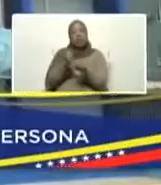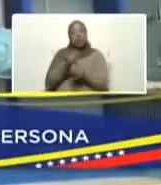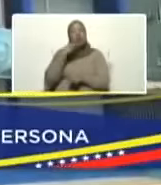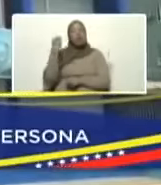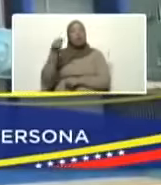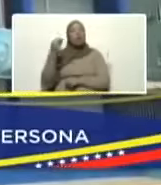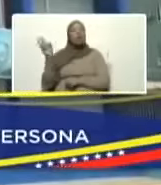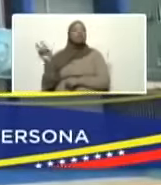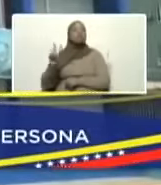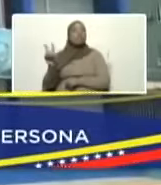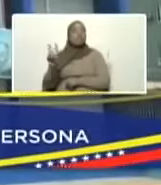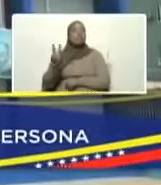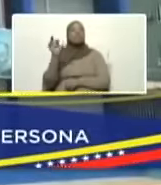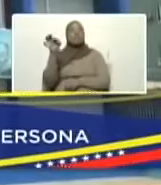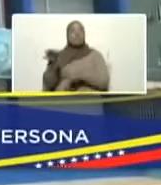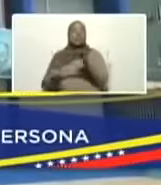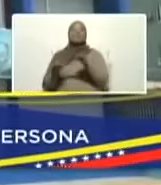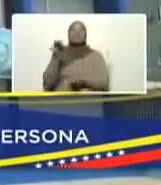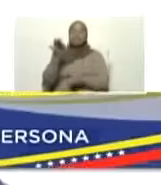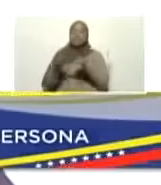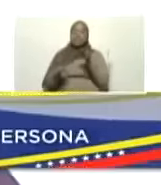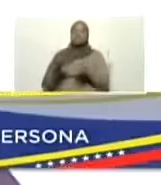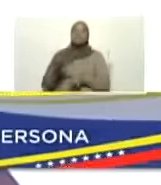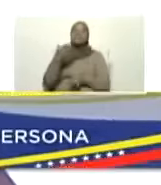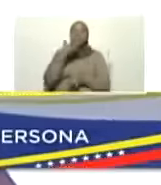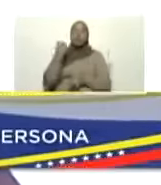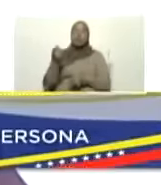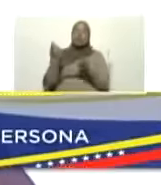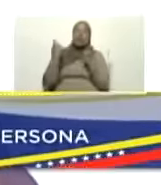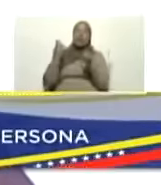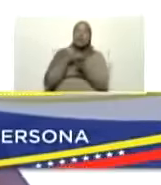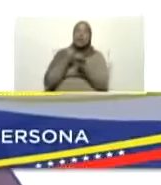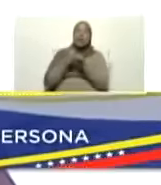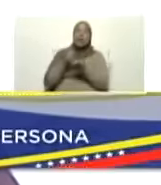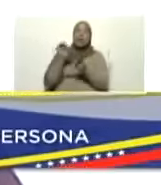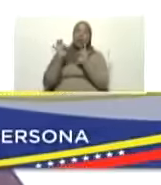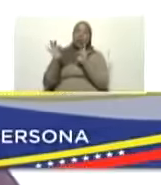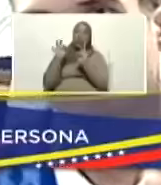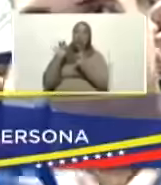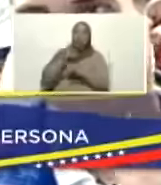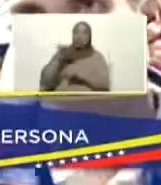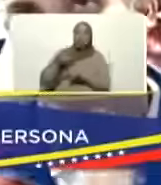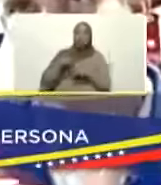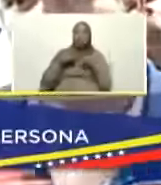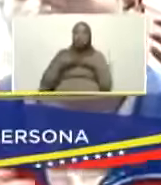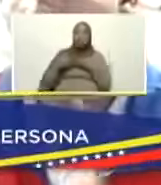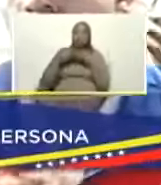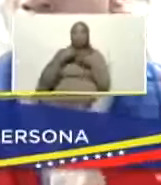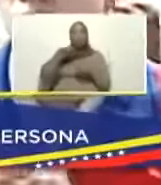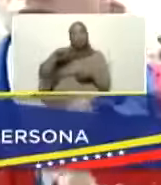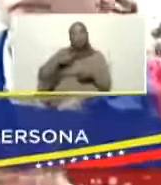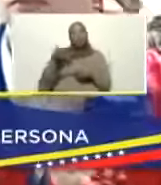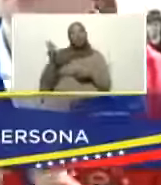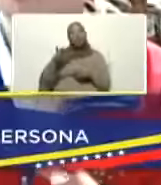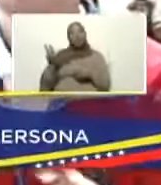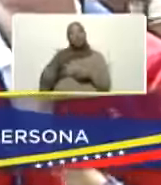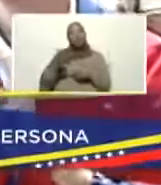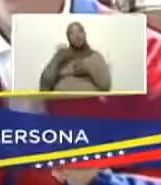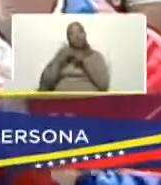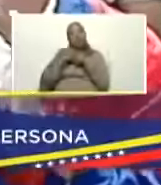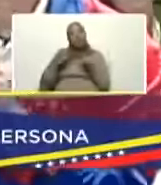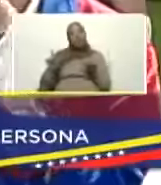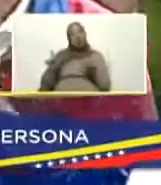juventud venezolana con ansias de estudiar, de formarse, de prepararse y de defender nuestro territorio, nuestra